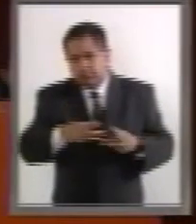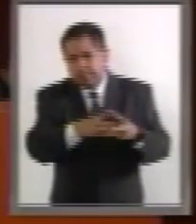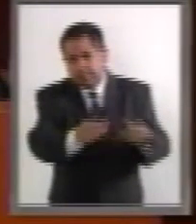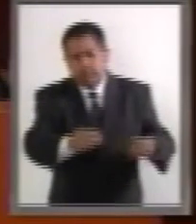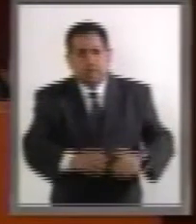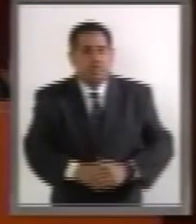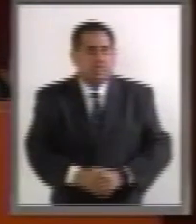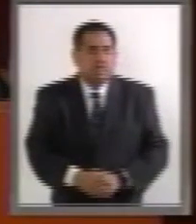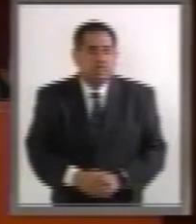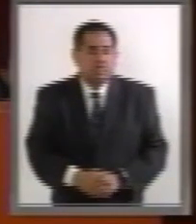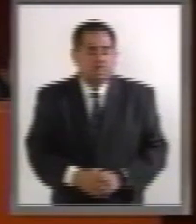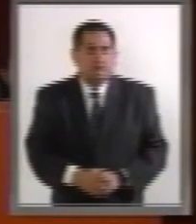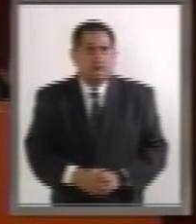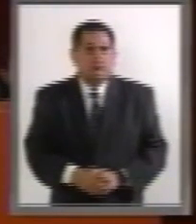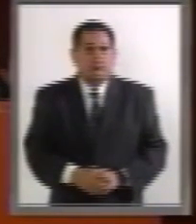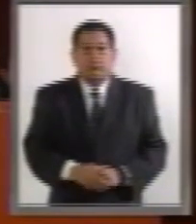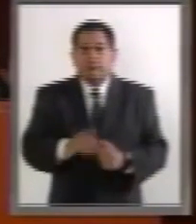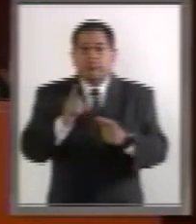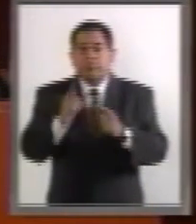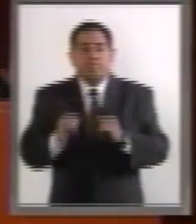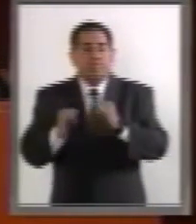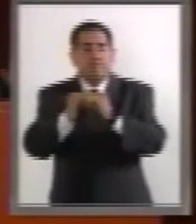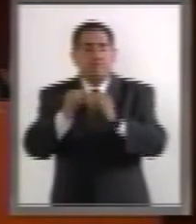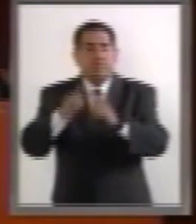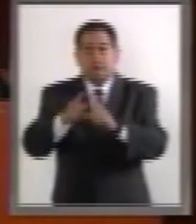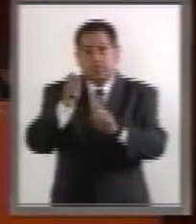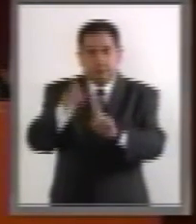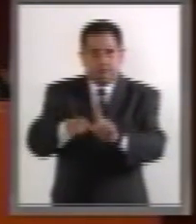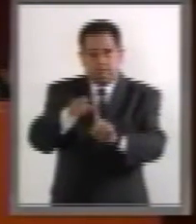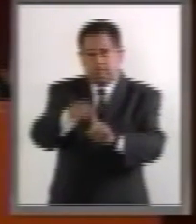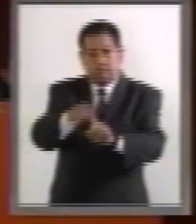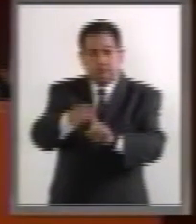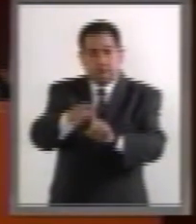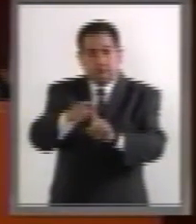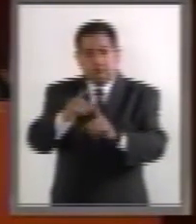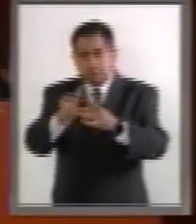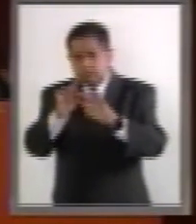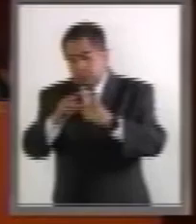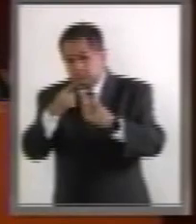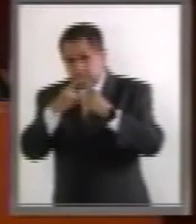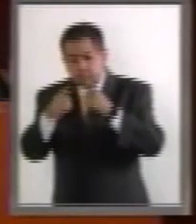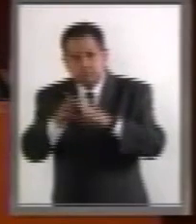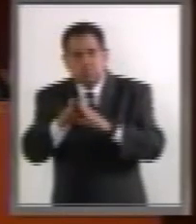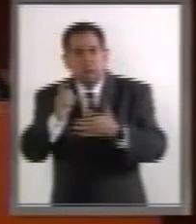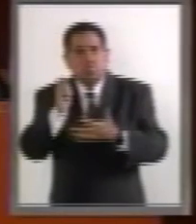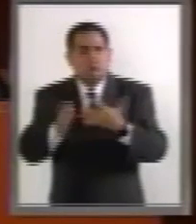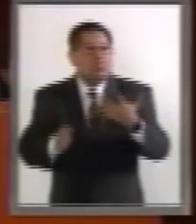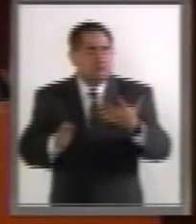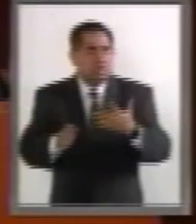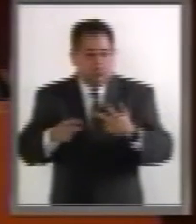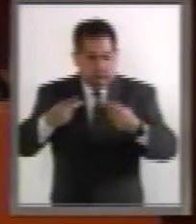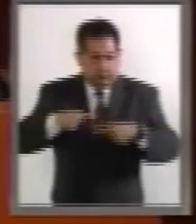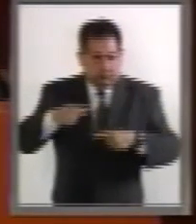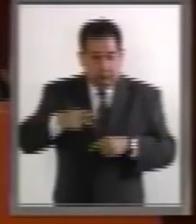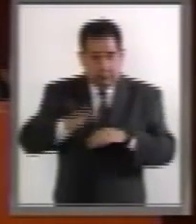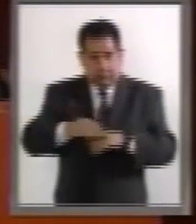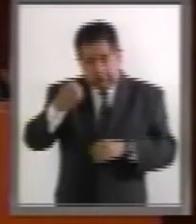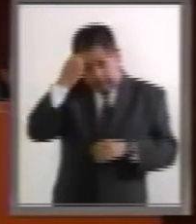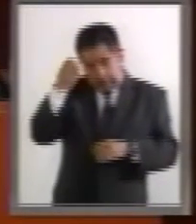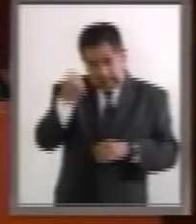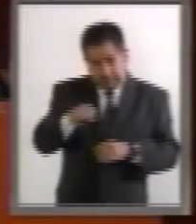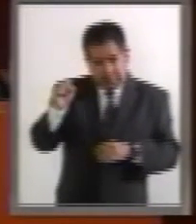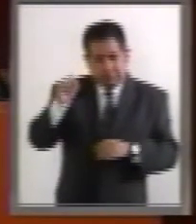forzada. Una de esas características de este instituto es contar con personal especializado